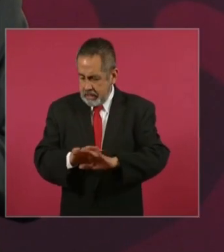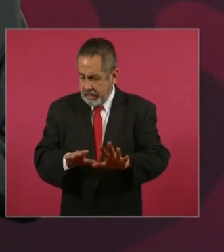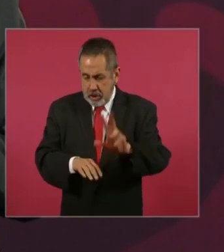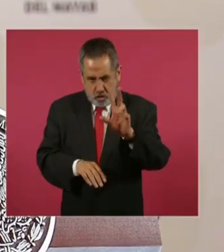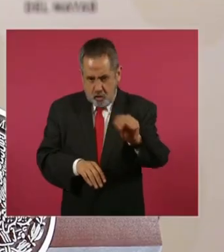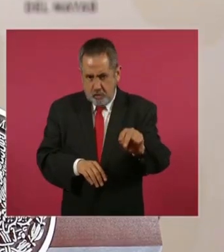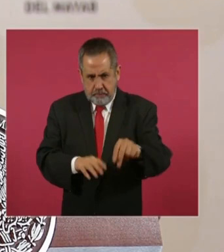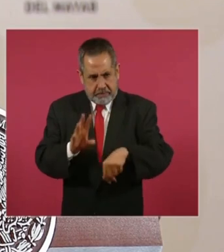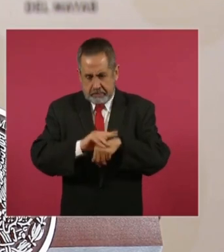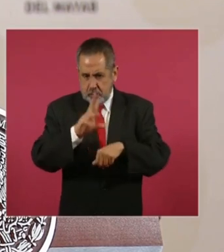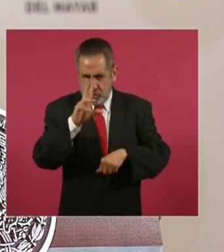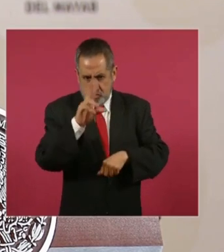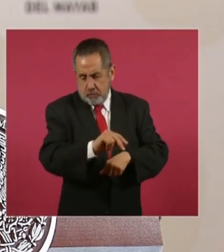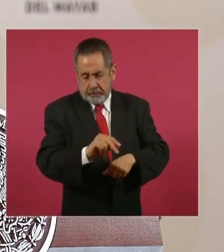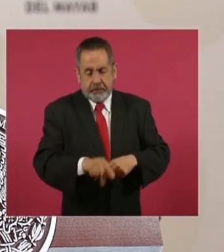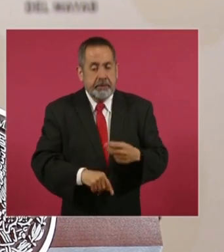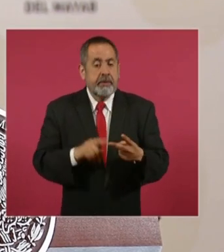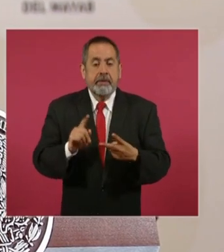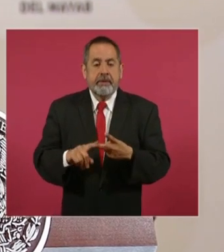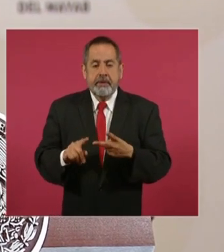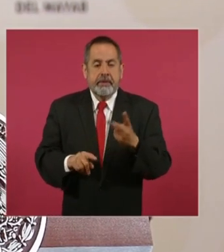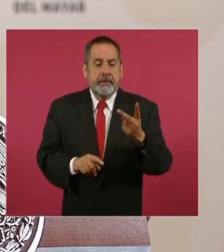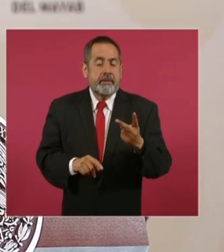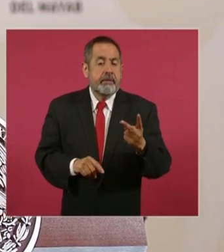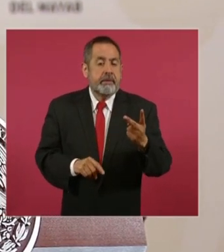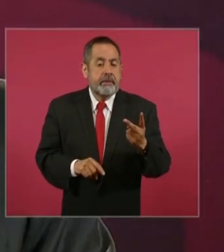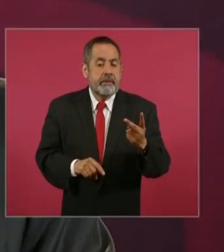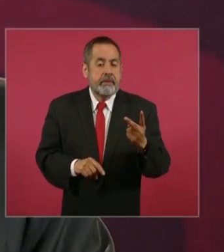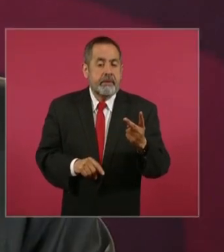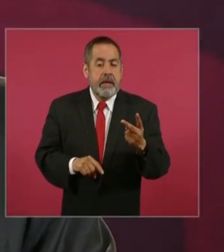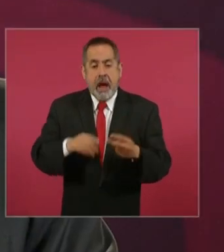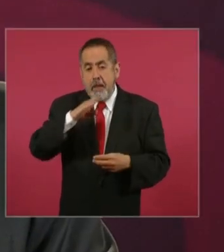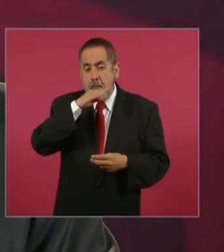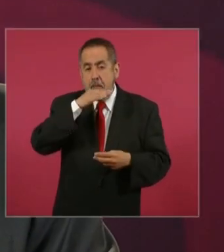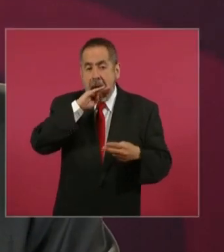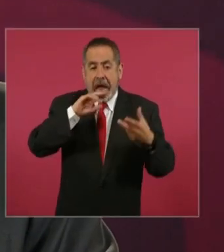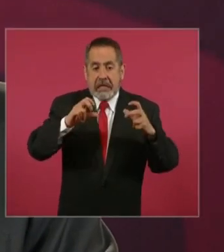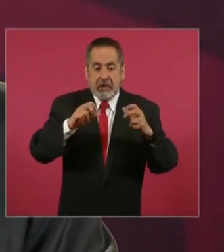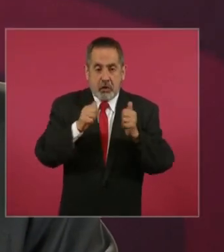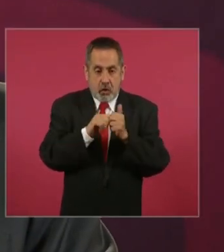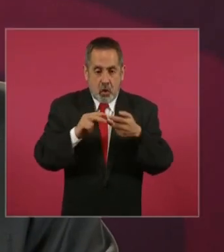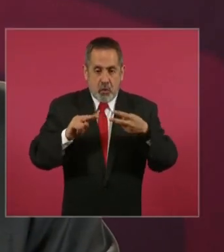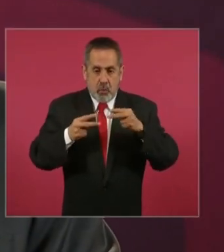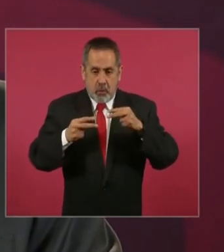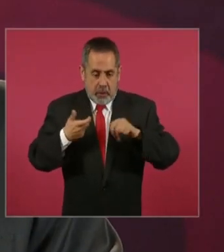se ha permitido lo de el maíz transgénico.